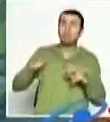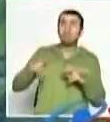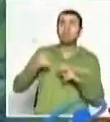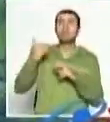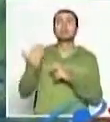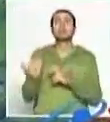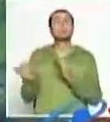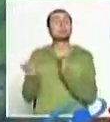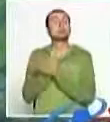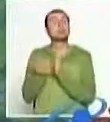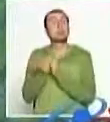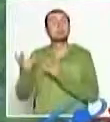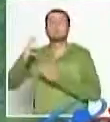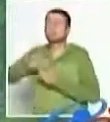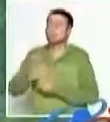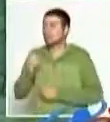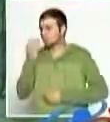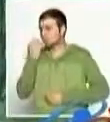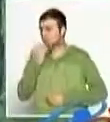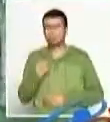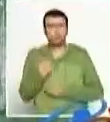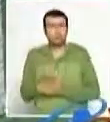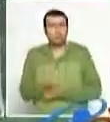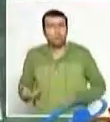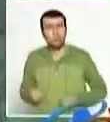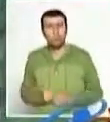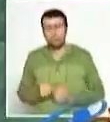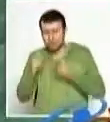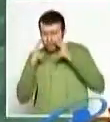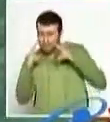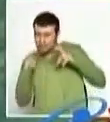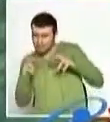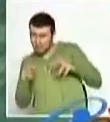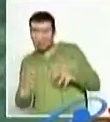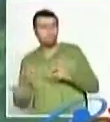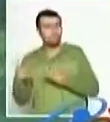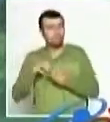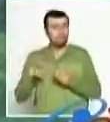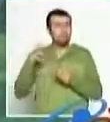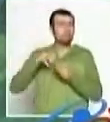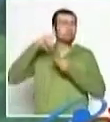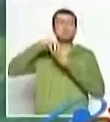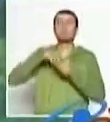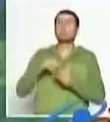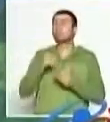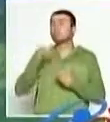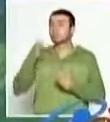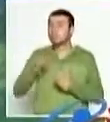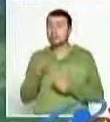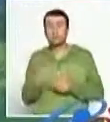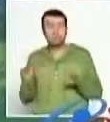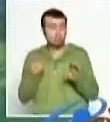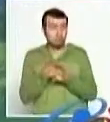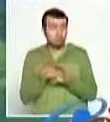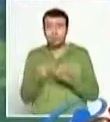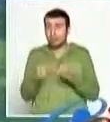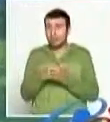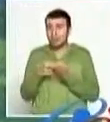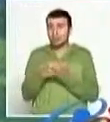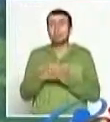la nutrición, todo ese concepto integral y por qué debemos de estar siempre en ese equipo interdisciplinario para